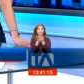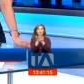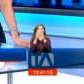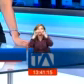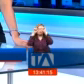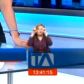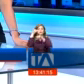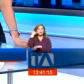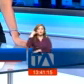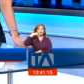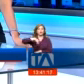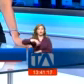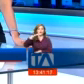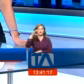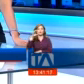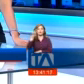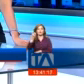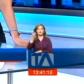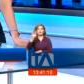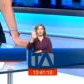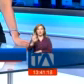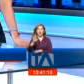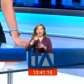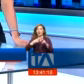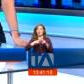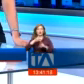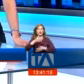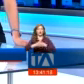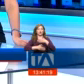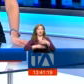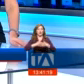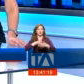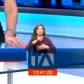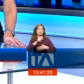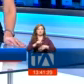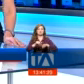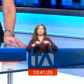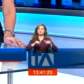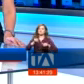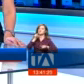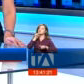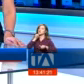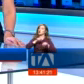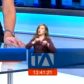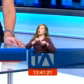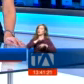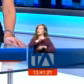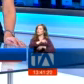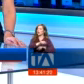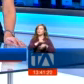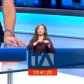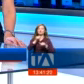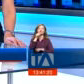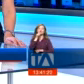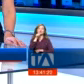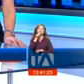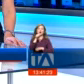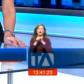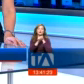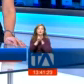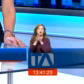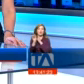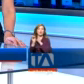de Telecomunicaciones inició de manera oficial el proceso para delegar su administración. Esta concesión podría ser para 20